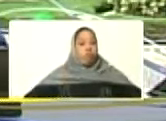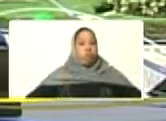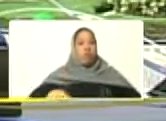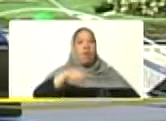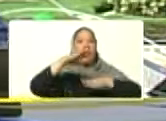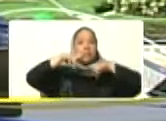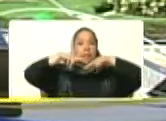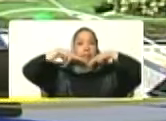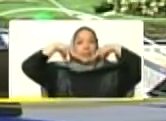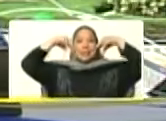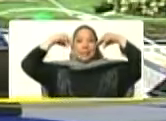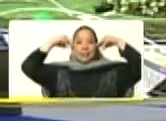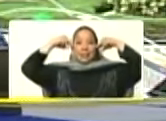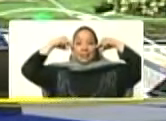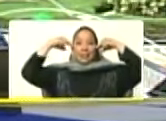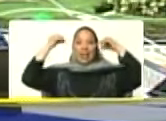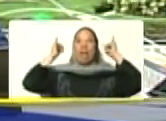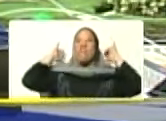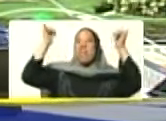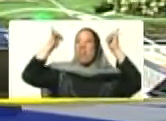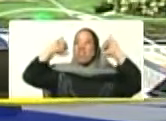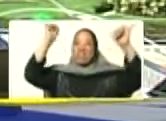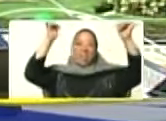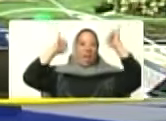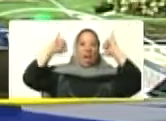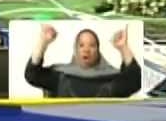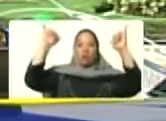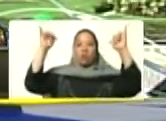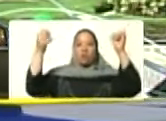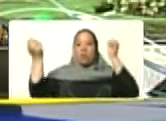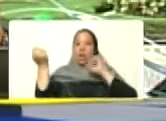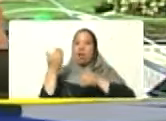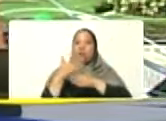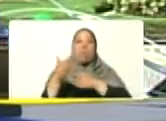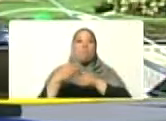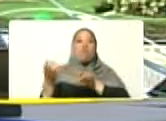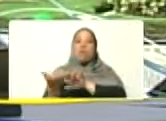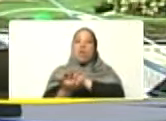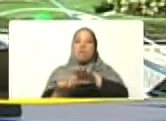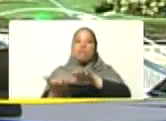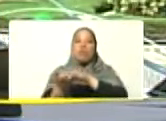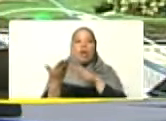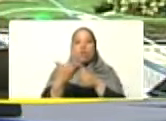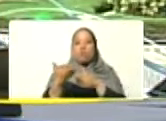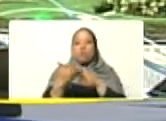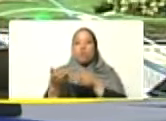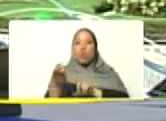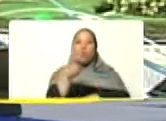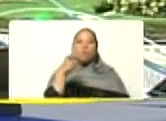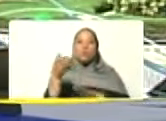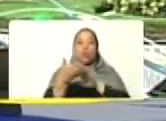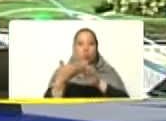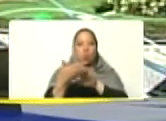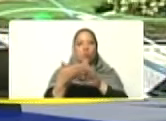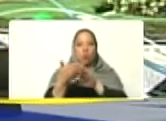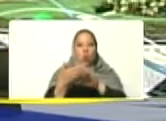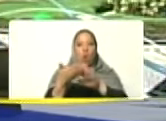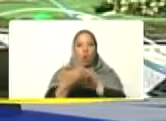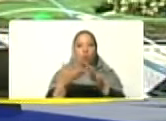sonriente, rumbón y pa'lante, echado pa'lante el poder popular de Venezuela. Y hoy